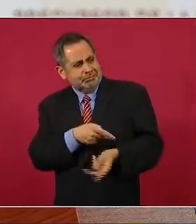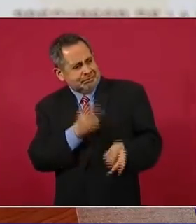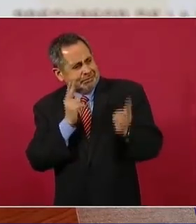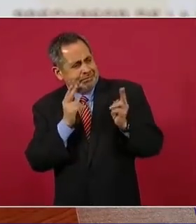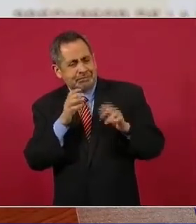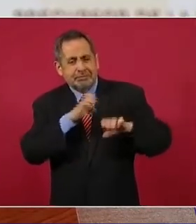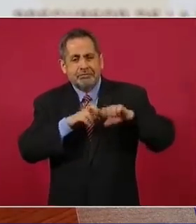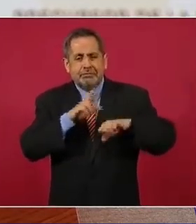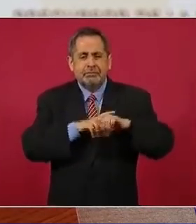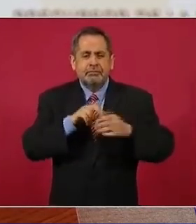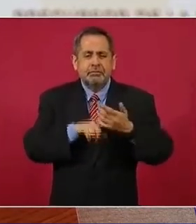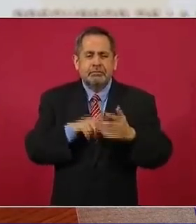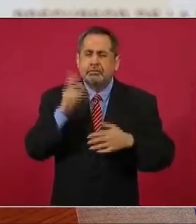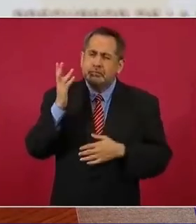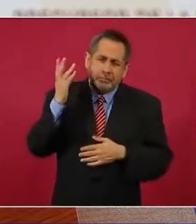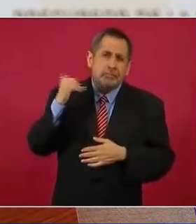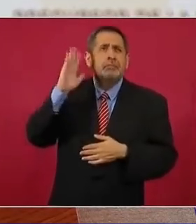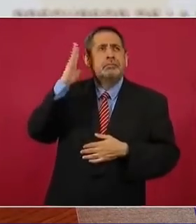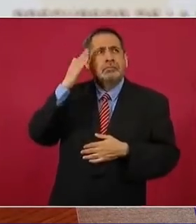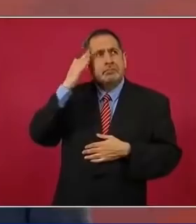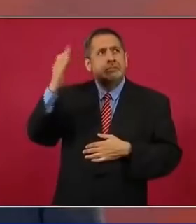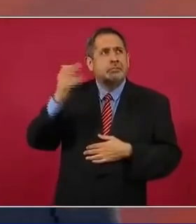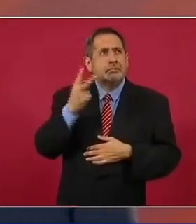En ese entonces los partidos